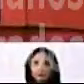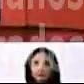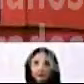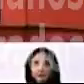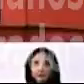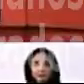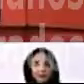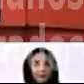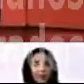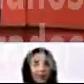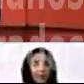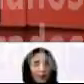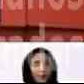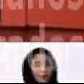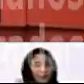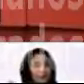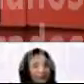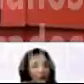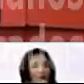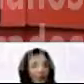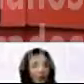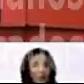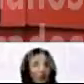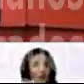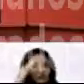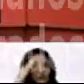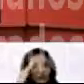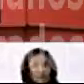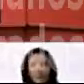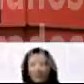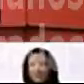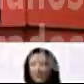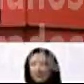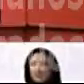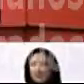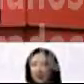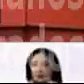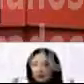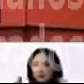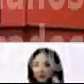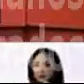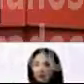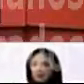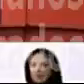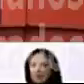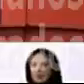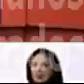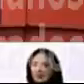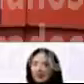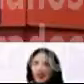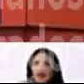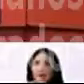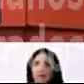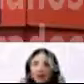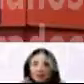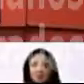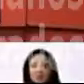Derecha del mundo. Eso no quiere decir, ni quiere... Hablar de paz no es una debilidad.